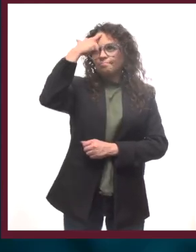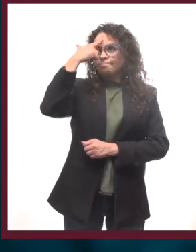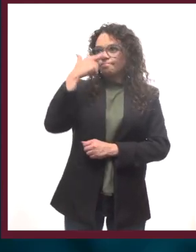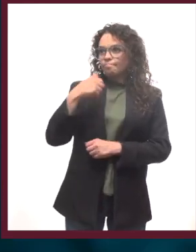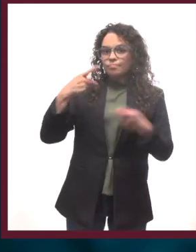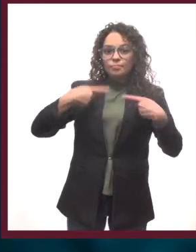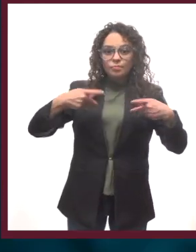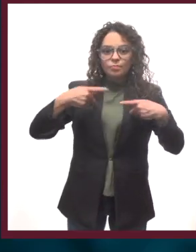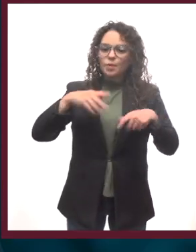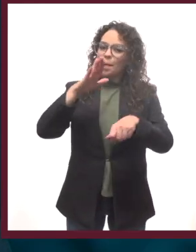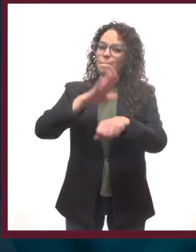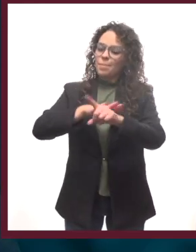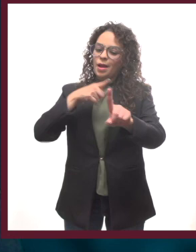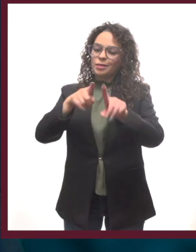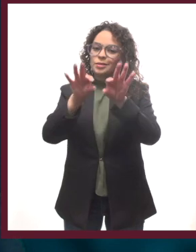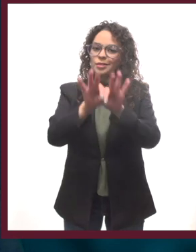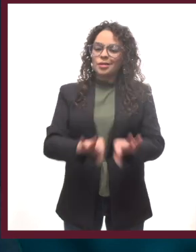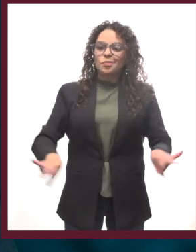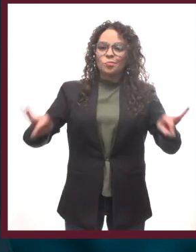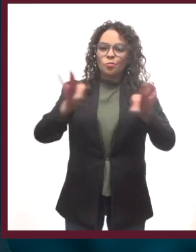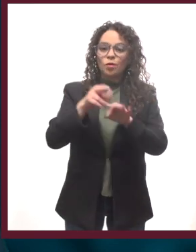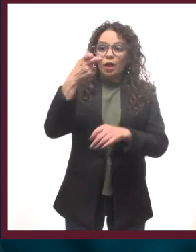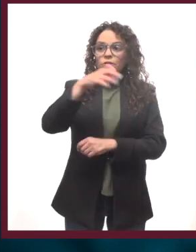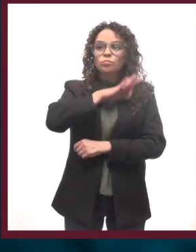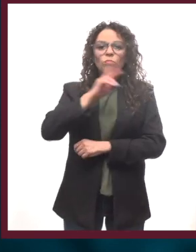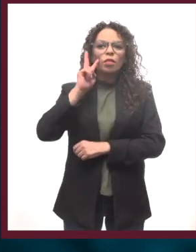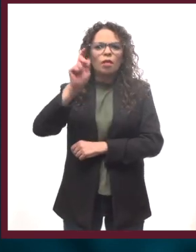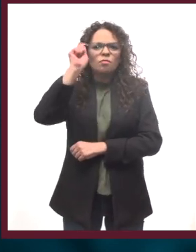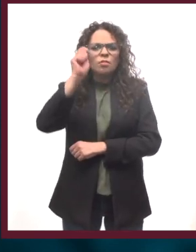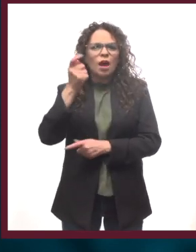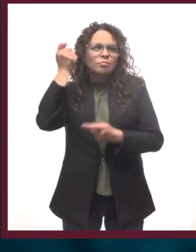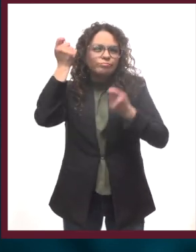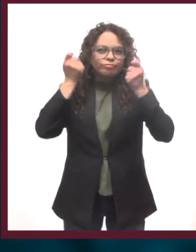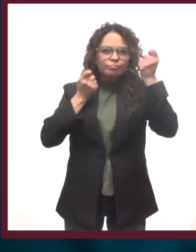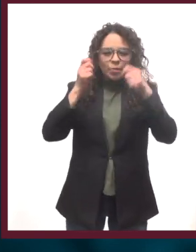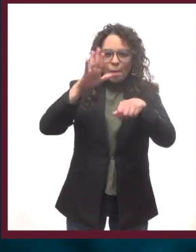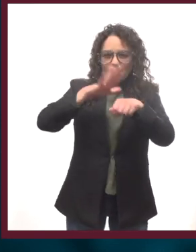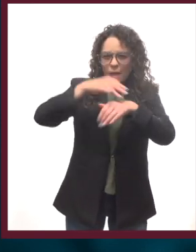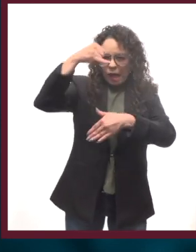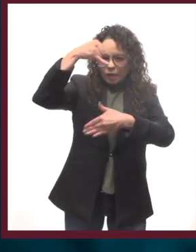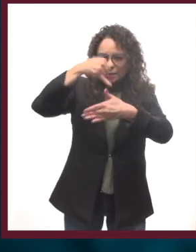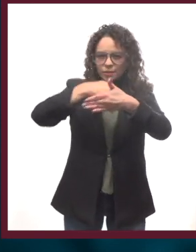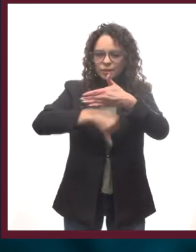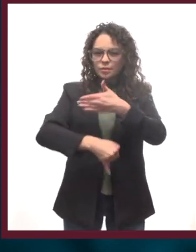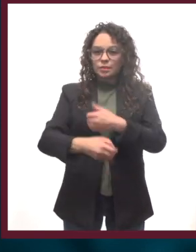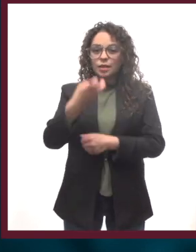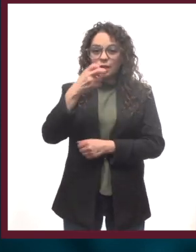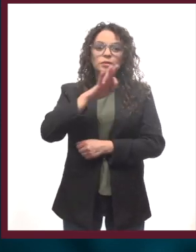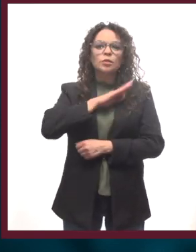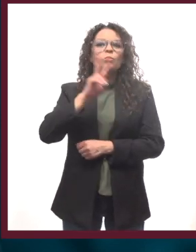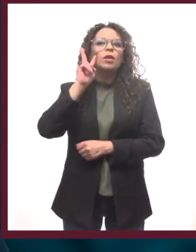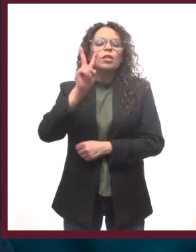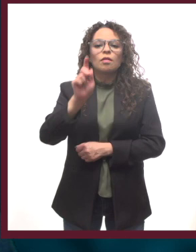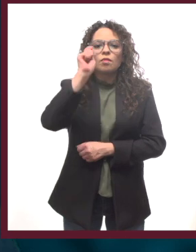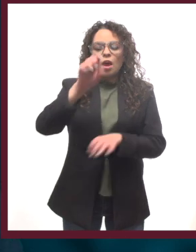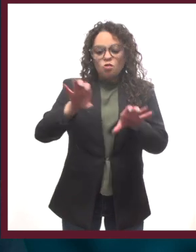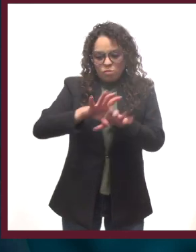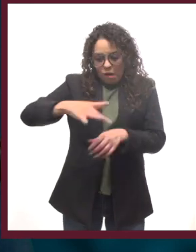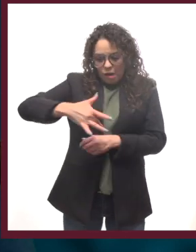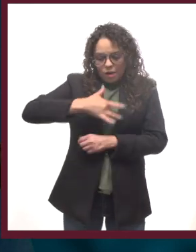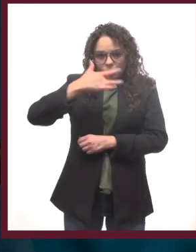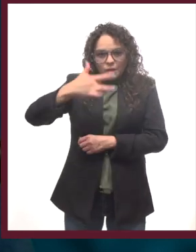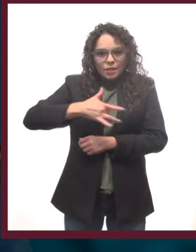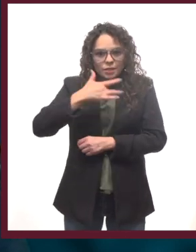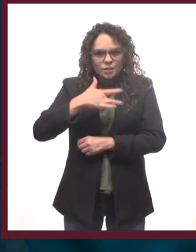En este plano, el rostro humano es primordial. Con el primer plano se captan las expresiones faciales a detalle. Nos metemos de lleno en